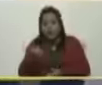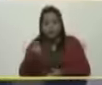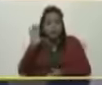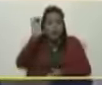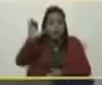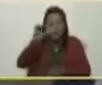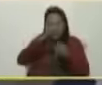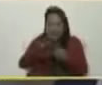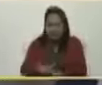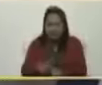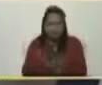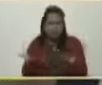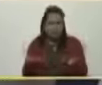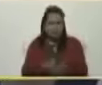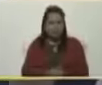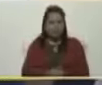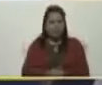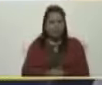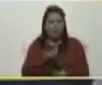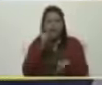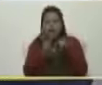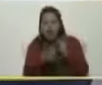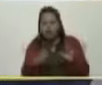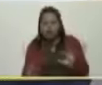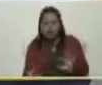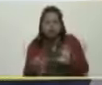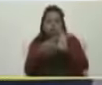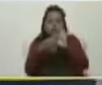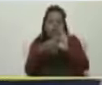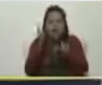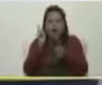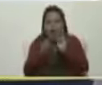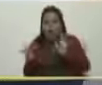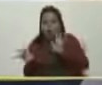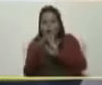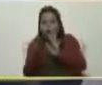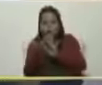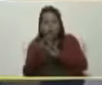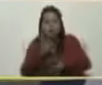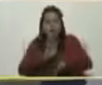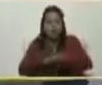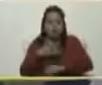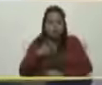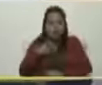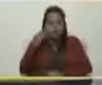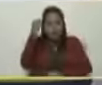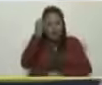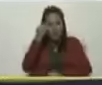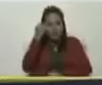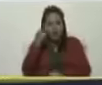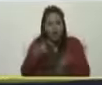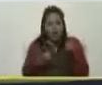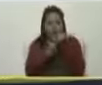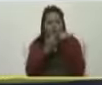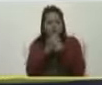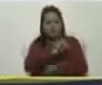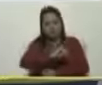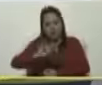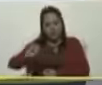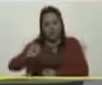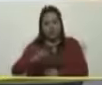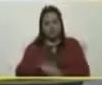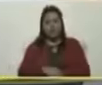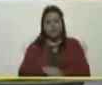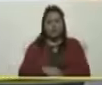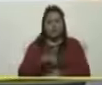Entonces, si hay alguna afinidad o hay algún acercamiento, es porque yo creo en la izquierda, presidente. Y la izquierda